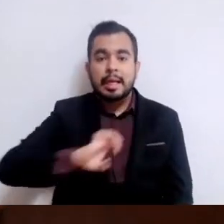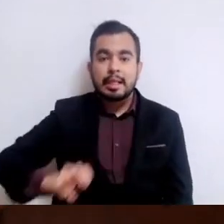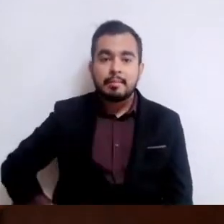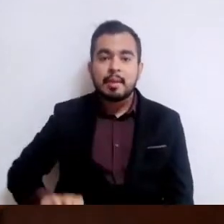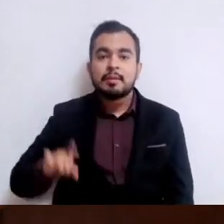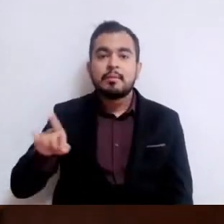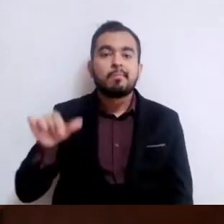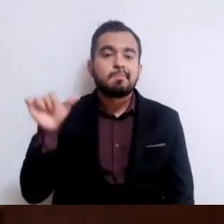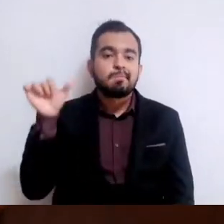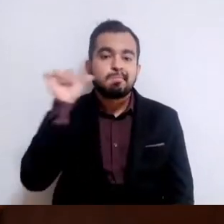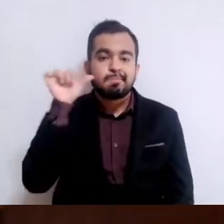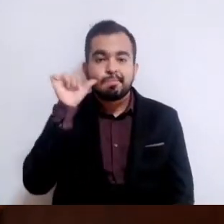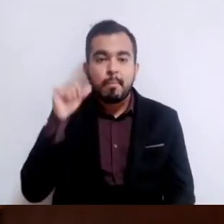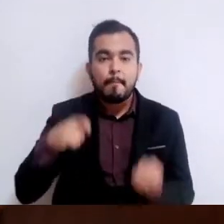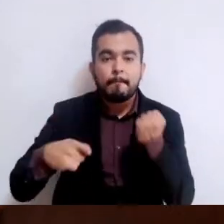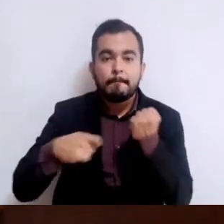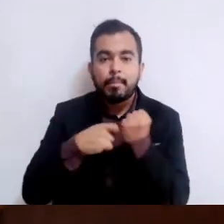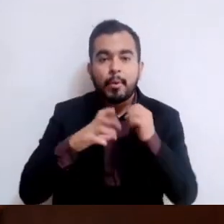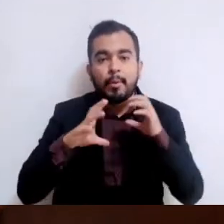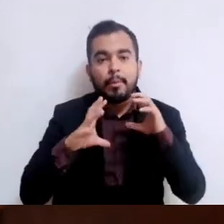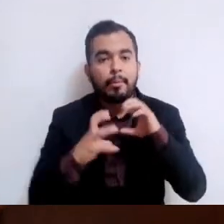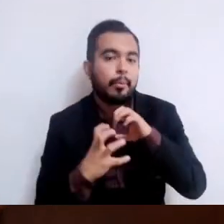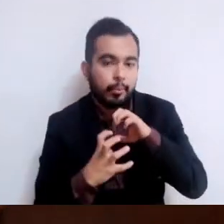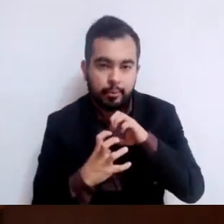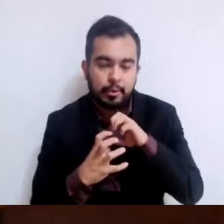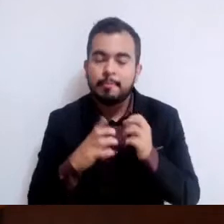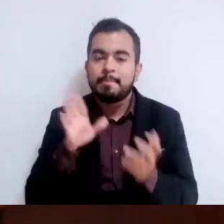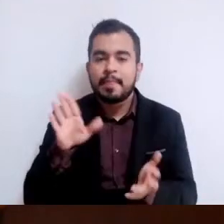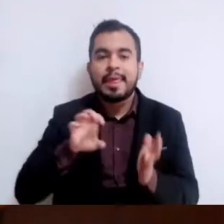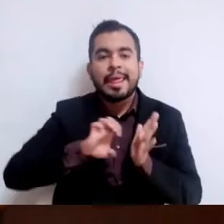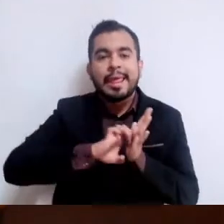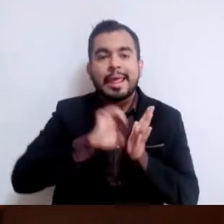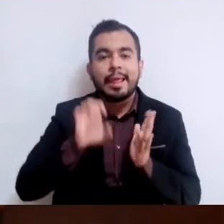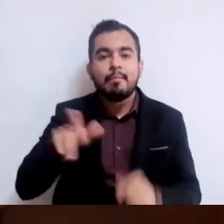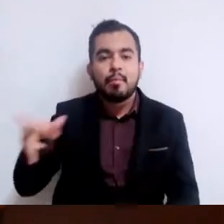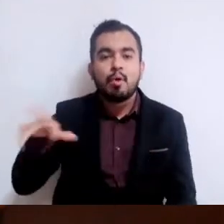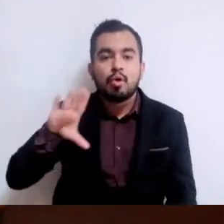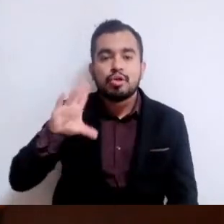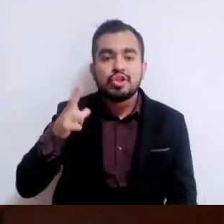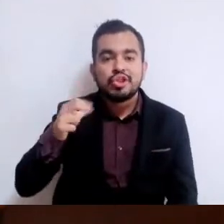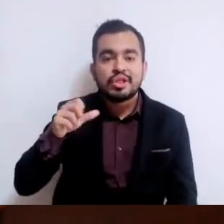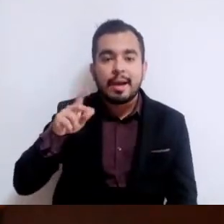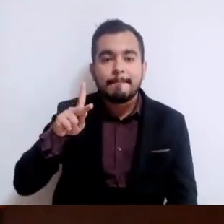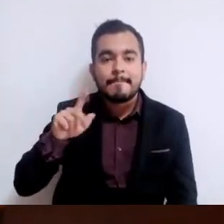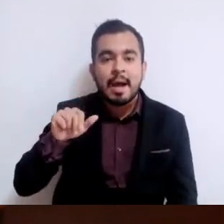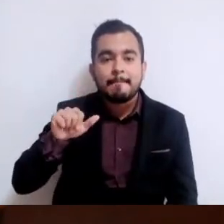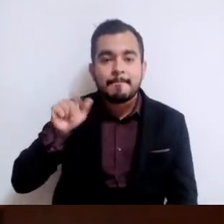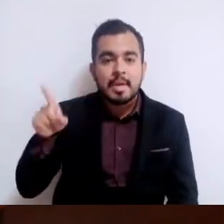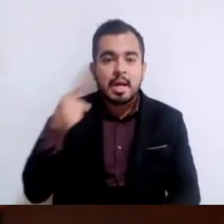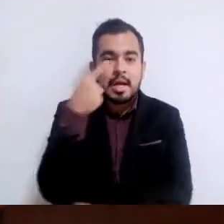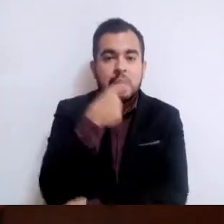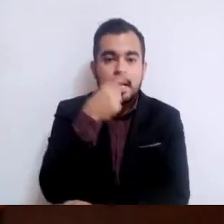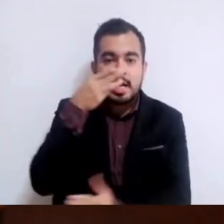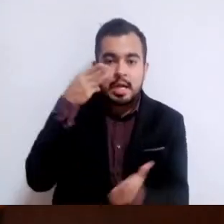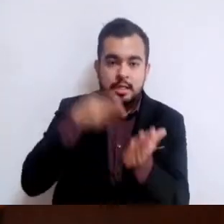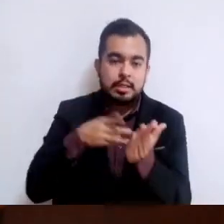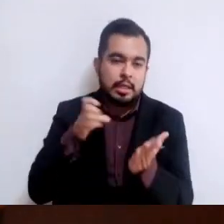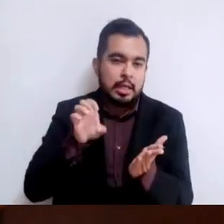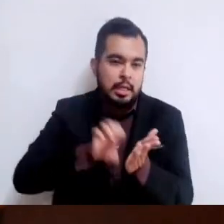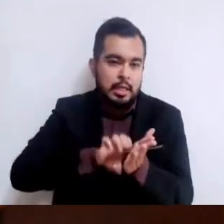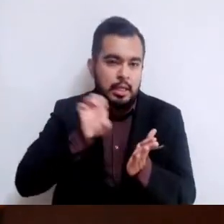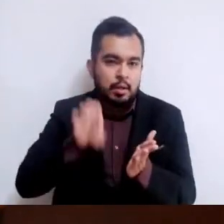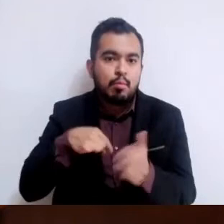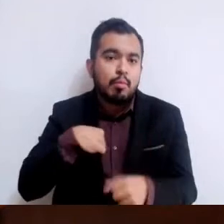Ponchallantas. Por ejemplo, por poner un ejemplo, en la zona de Chamapa, la caseta de Chamapa, hay un vivo ejemplo que me toca ver a